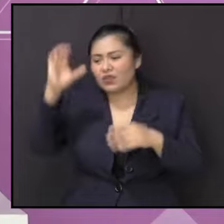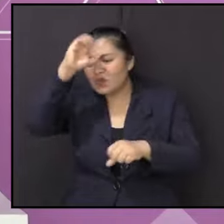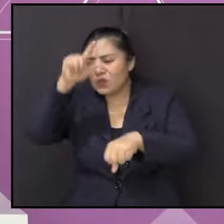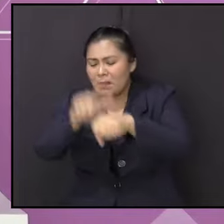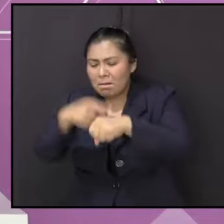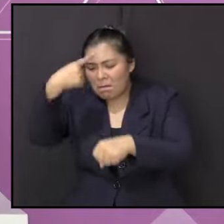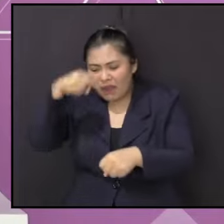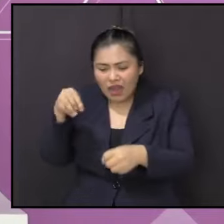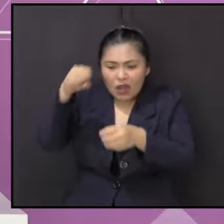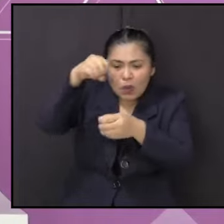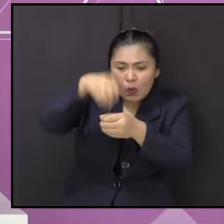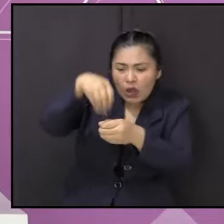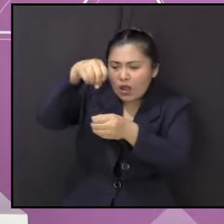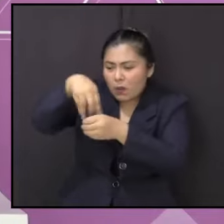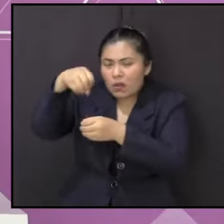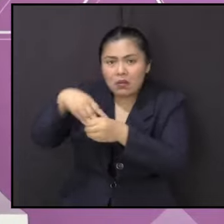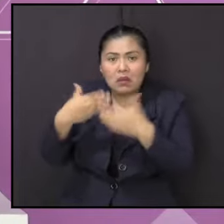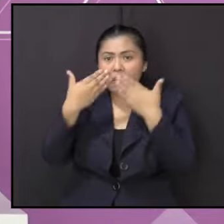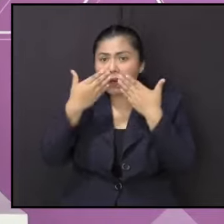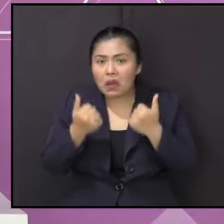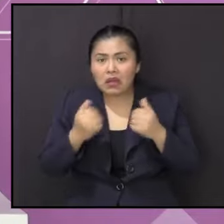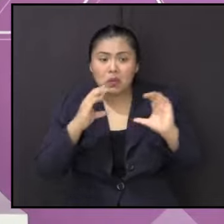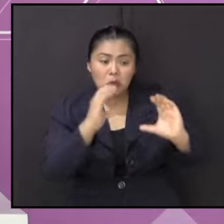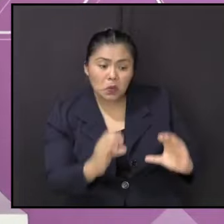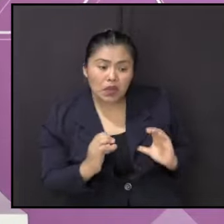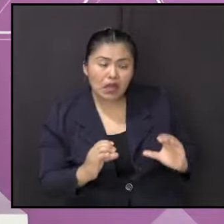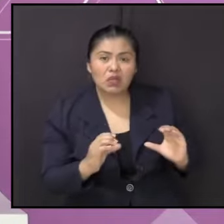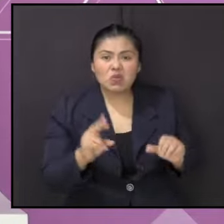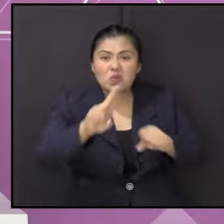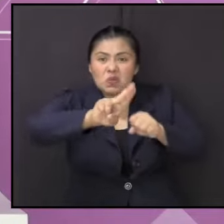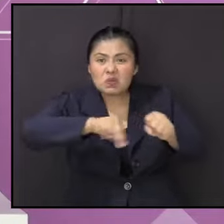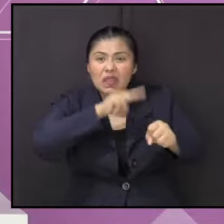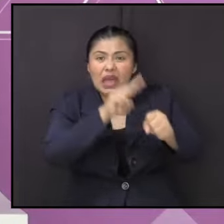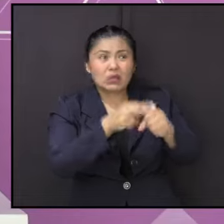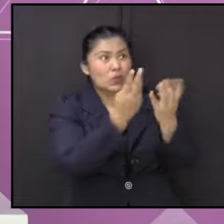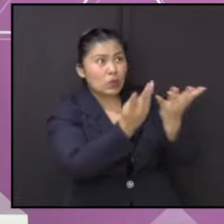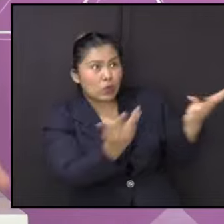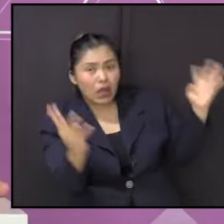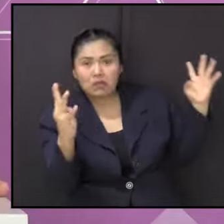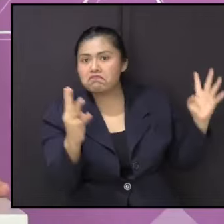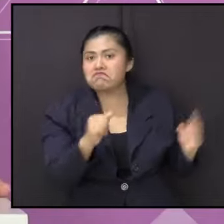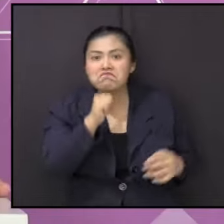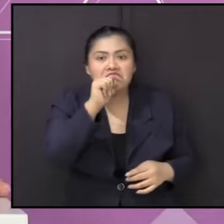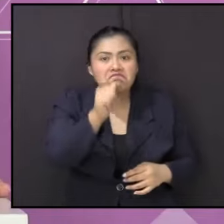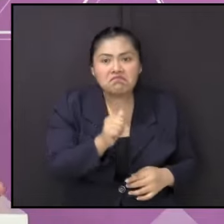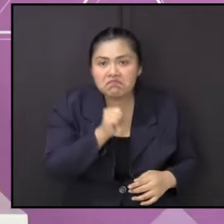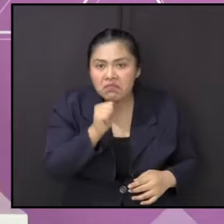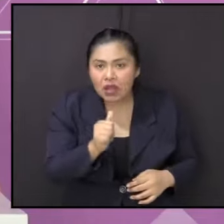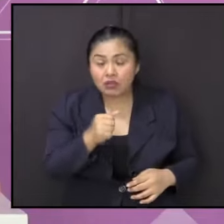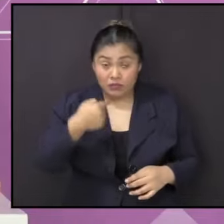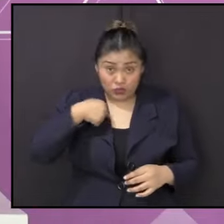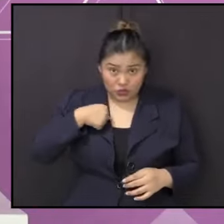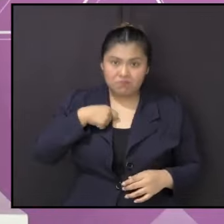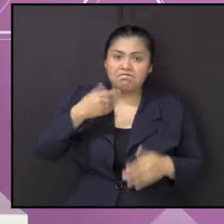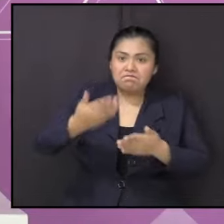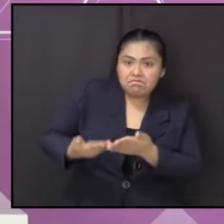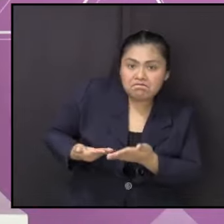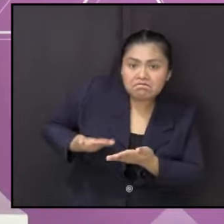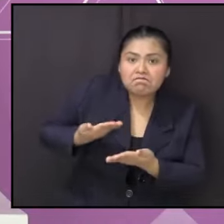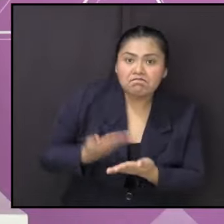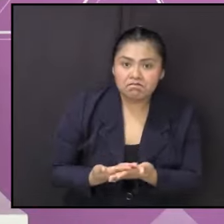medio ambiente y en todos esos temas que realmente convergen y nos interesan mucho socialmente. De la legislatura yo propongo que